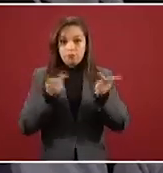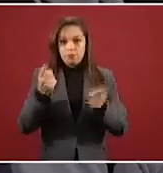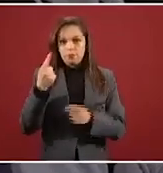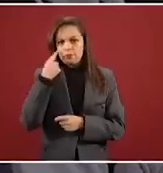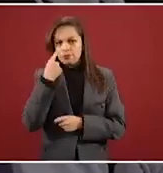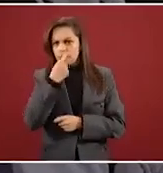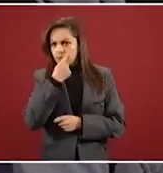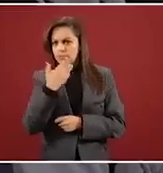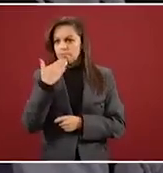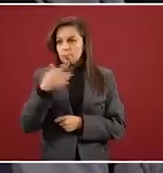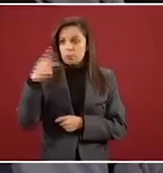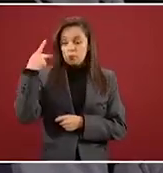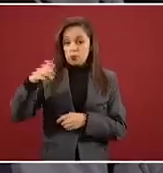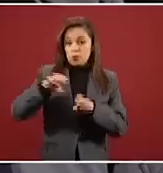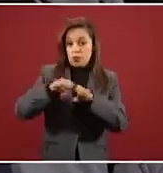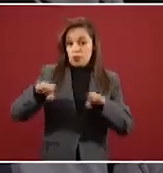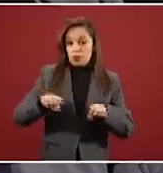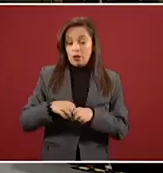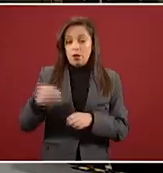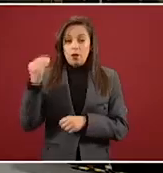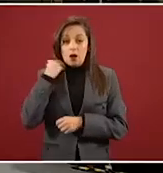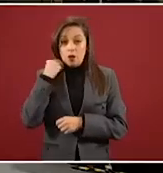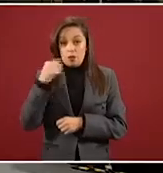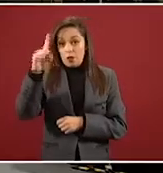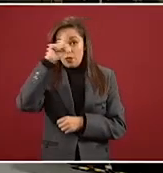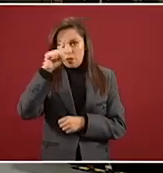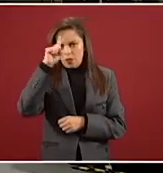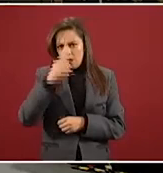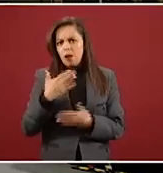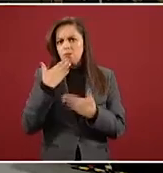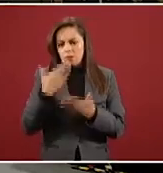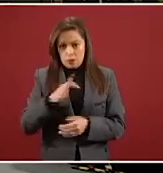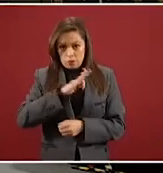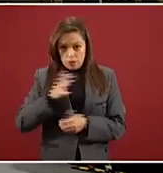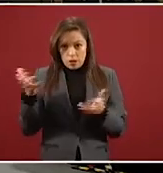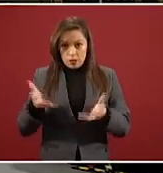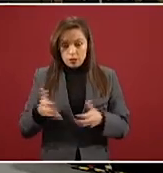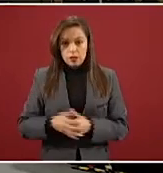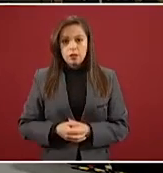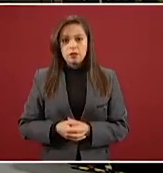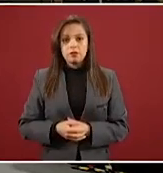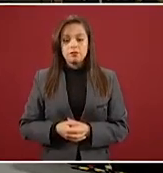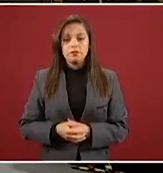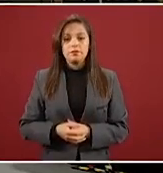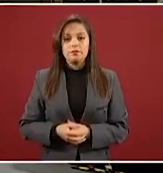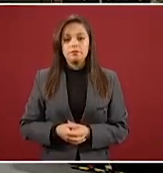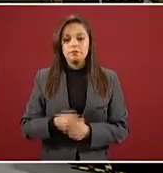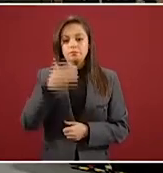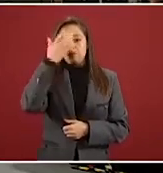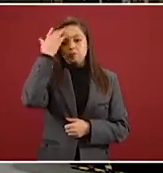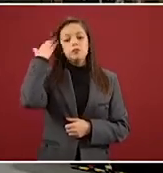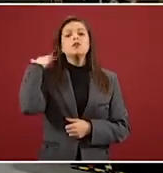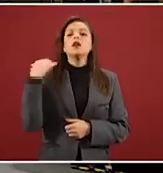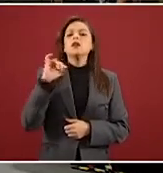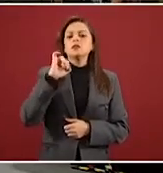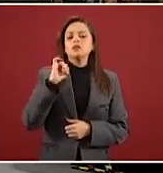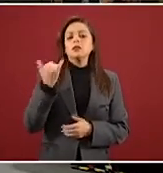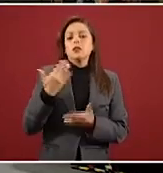su equipo de abogados? Esa es la primera pregunta. Sí, y además es de sentido